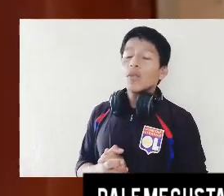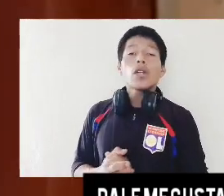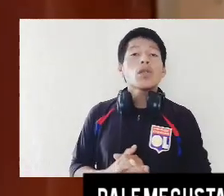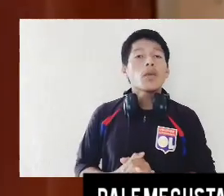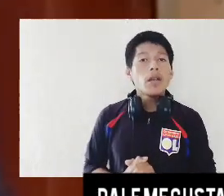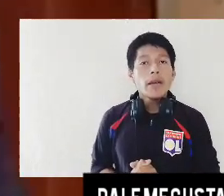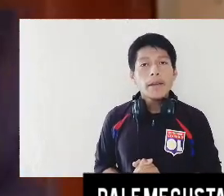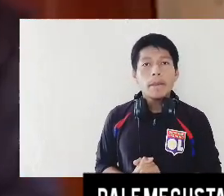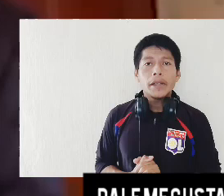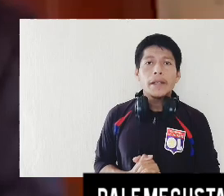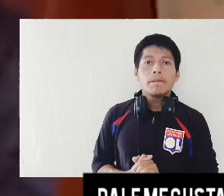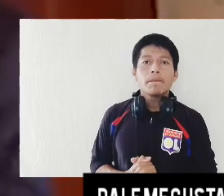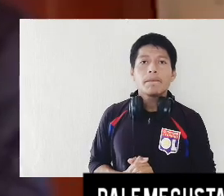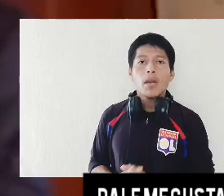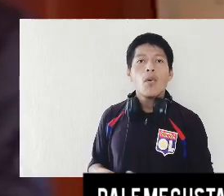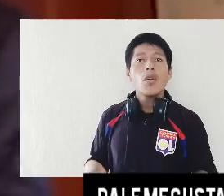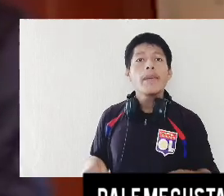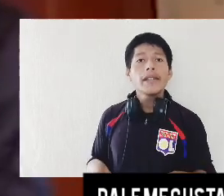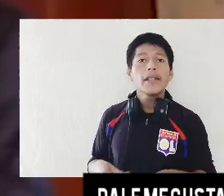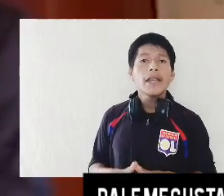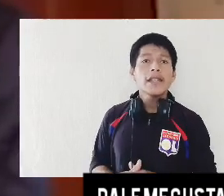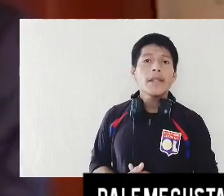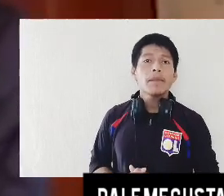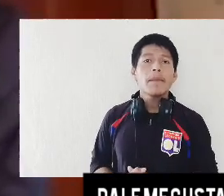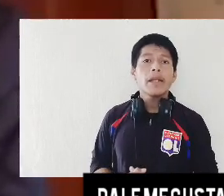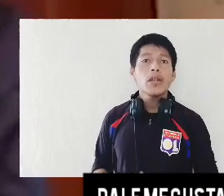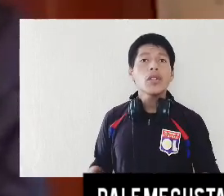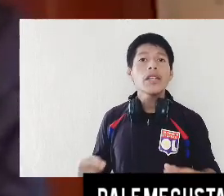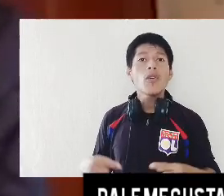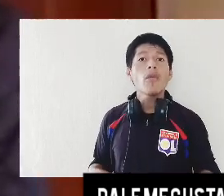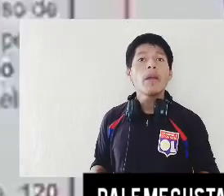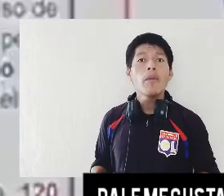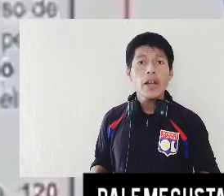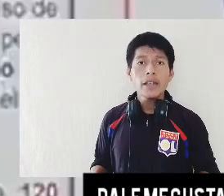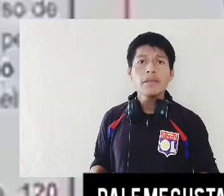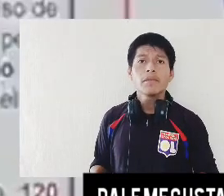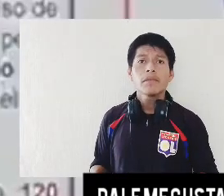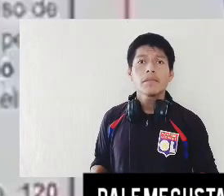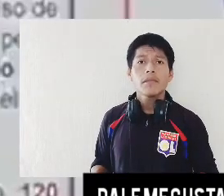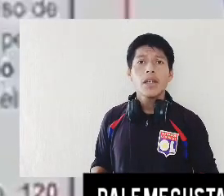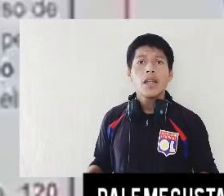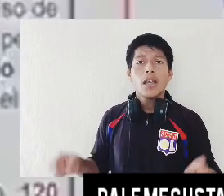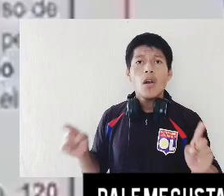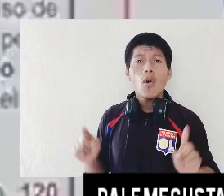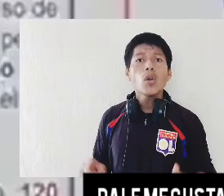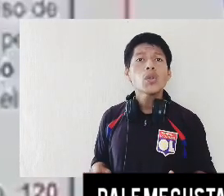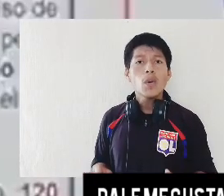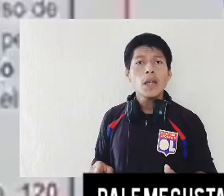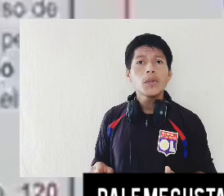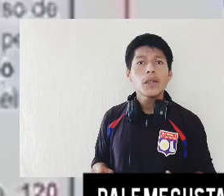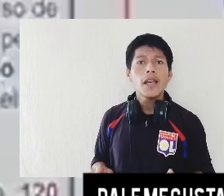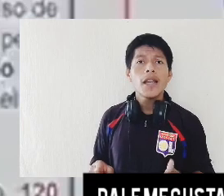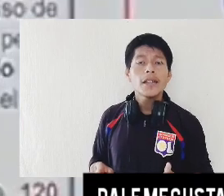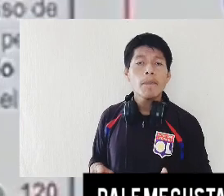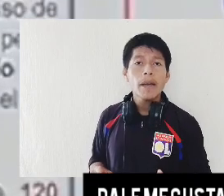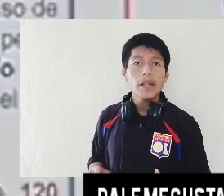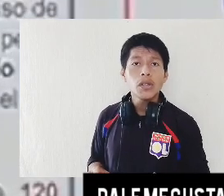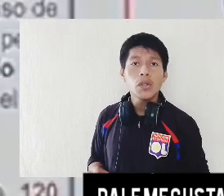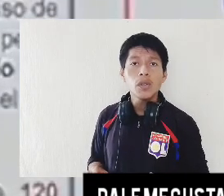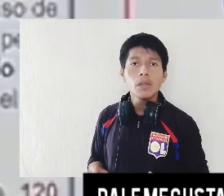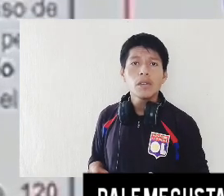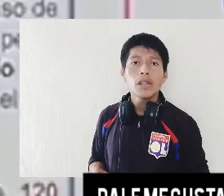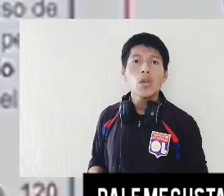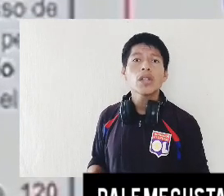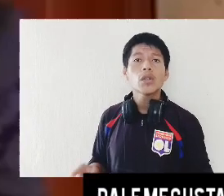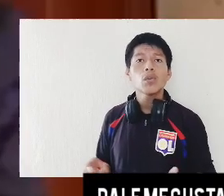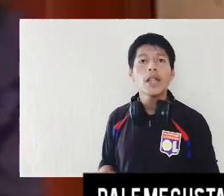Señores, como se los vuelvo a repetir, hoy 26 de septiembre y hoy se conmemoran 8 años de la